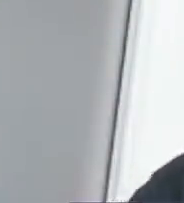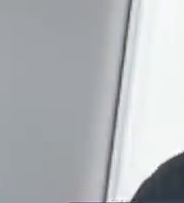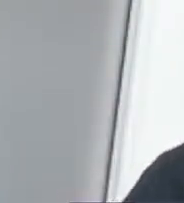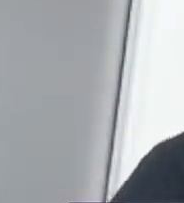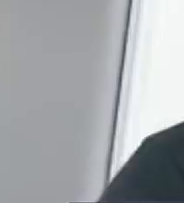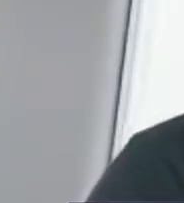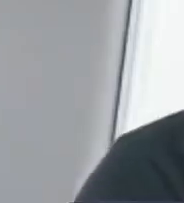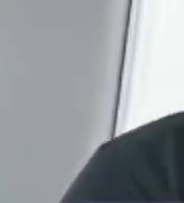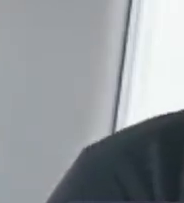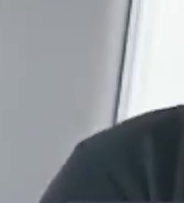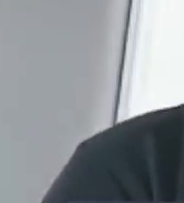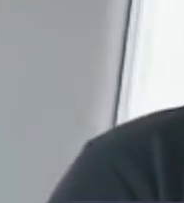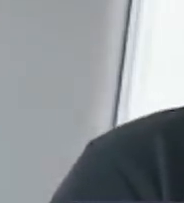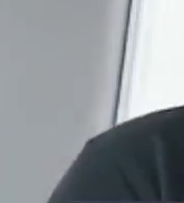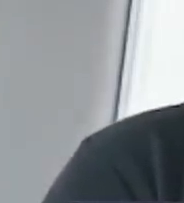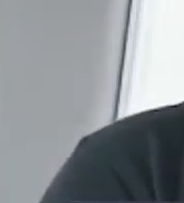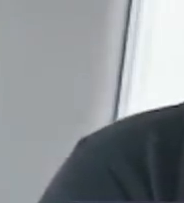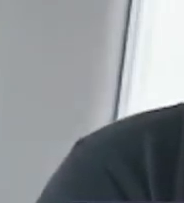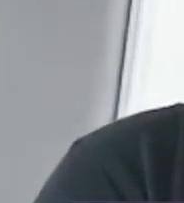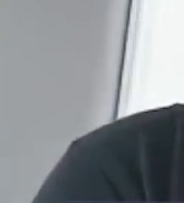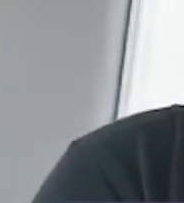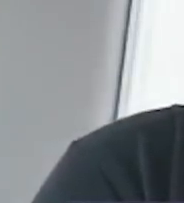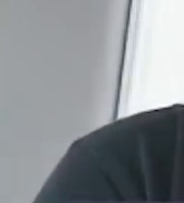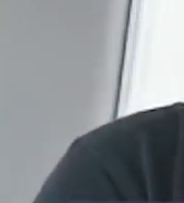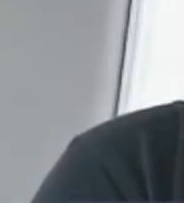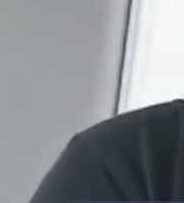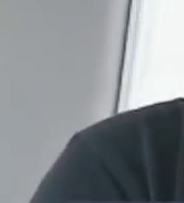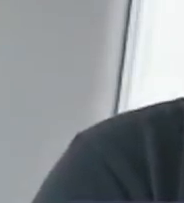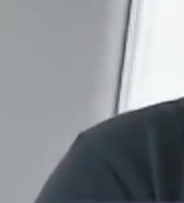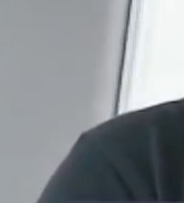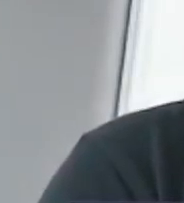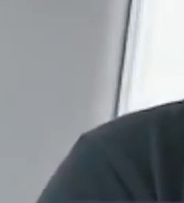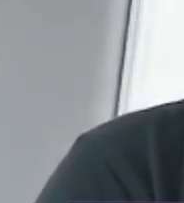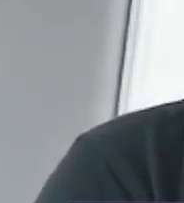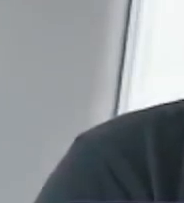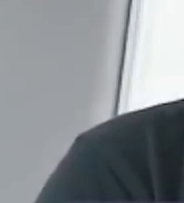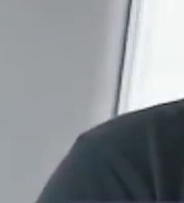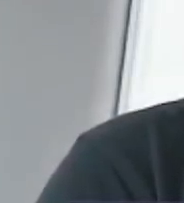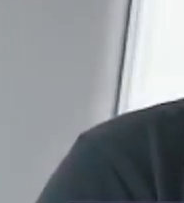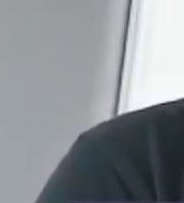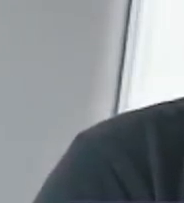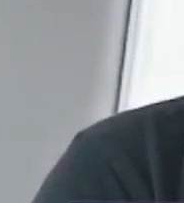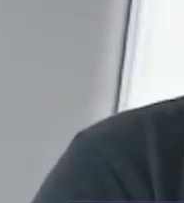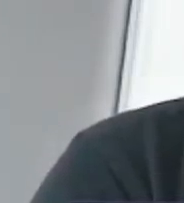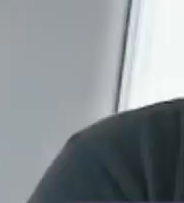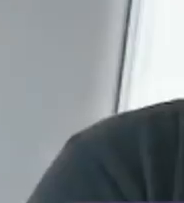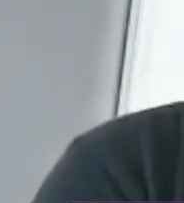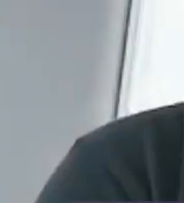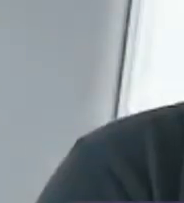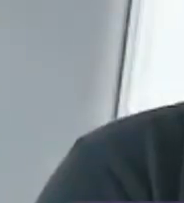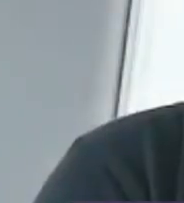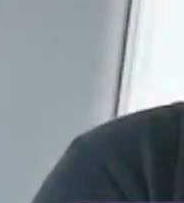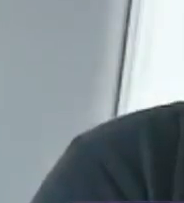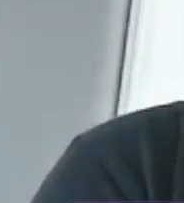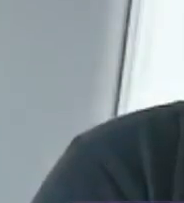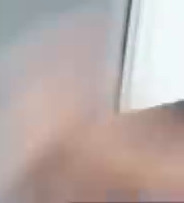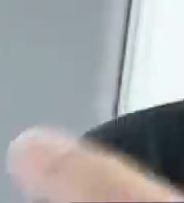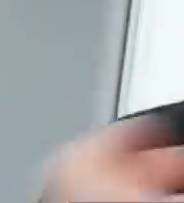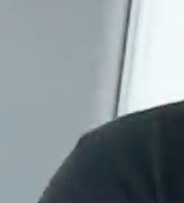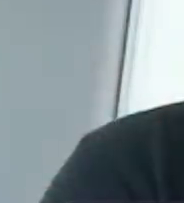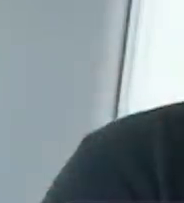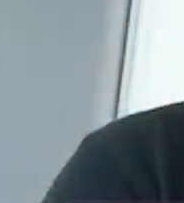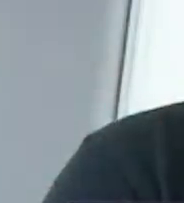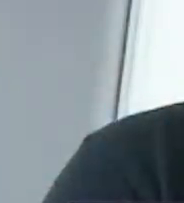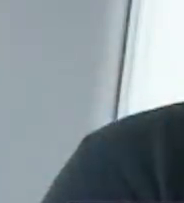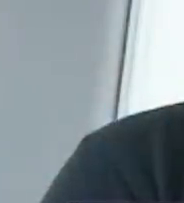personas que se ven afectadas por ella. Estamos, como ustedes lo saben, en una pandemia. Y